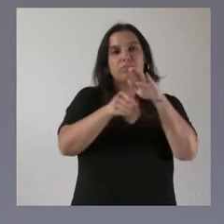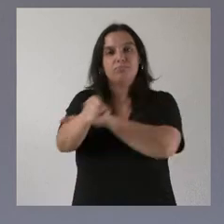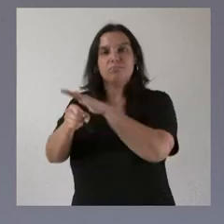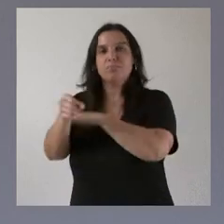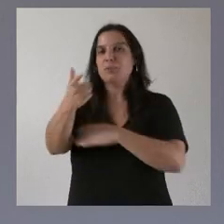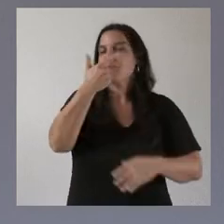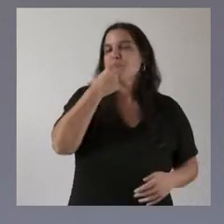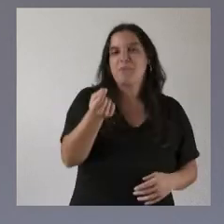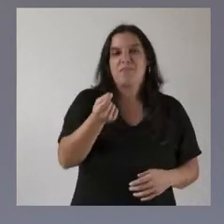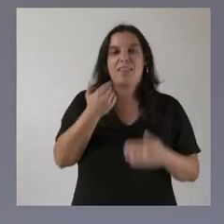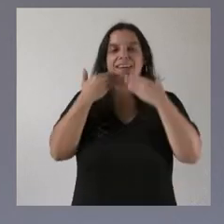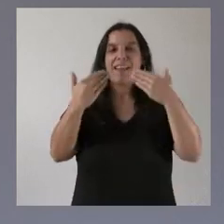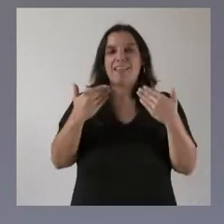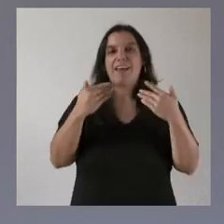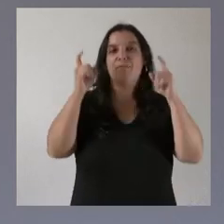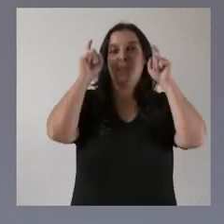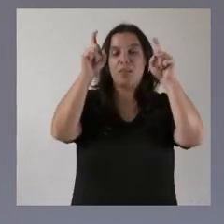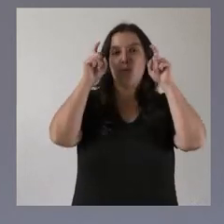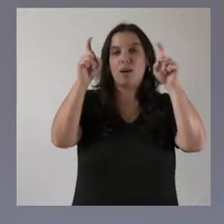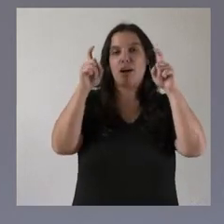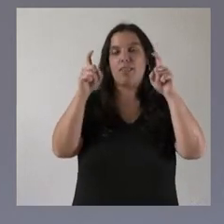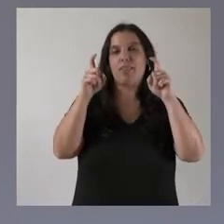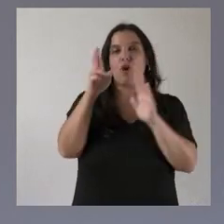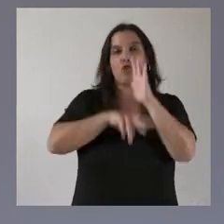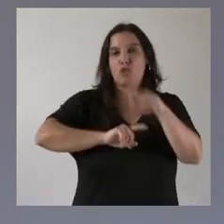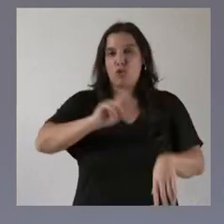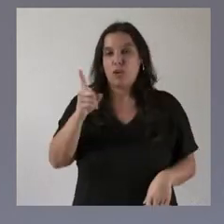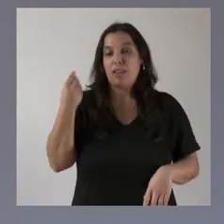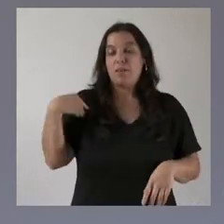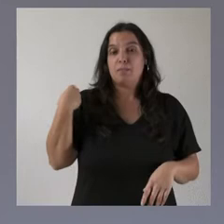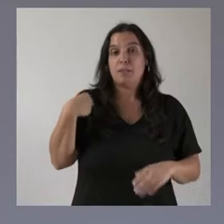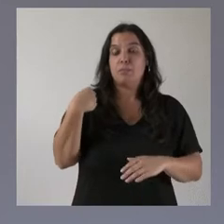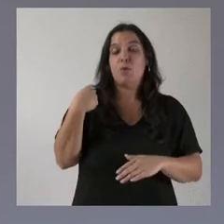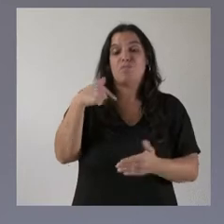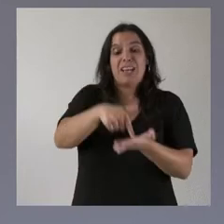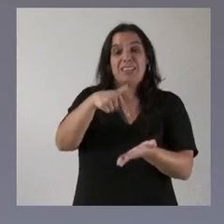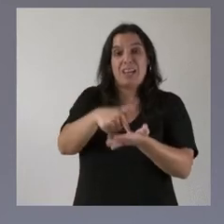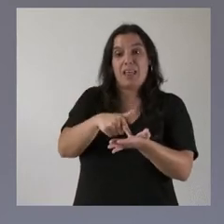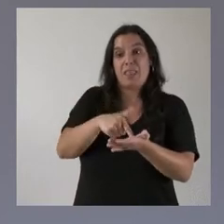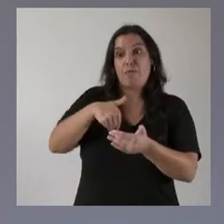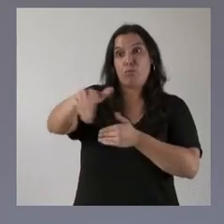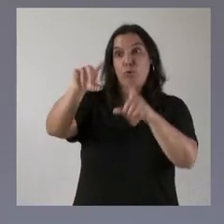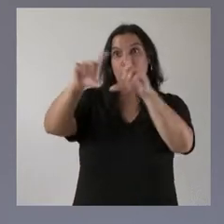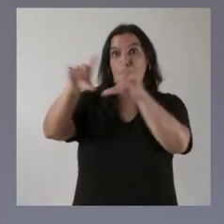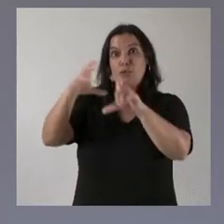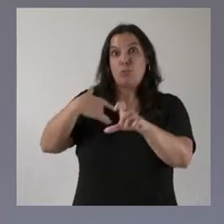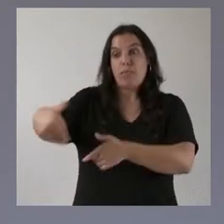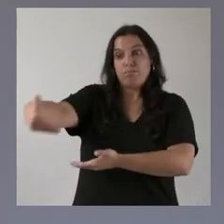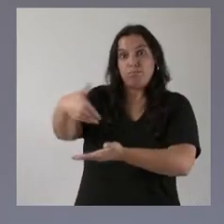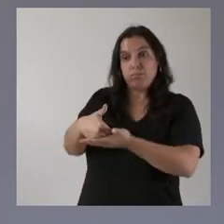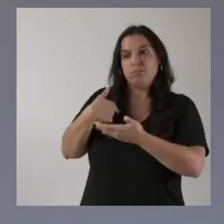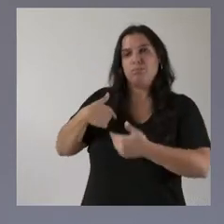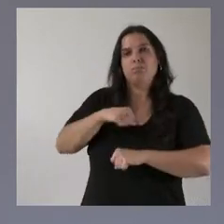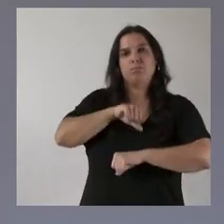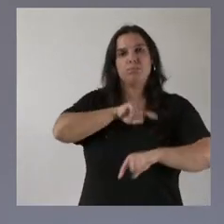través de la educación no formal reforzando las competencias exigidas en el ámbito laboral a medio y largo plazo y por otro lado